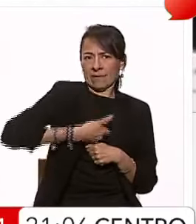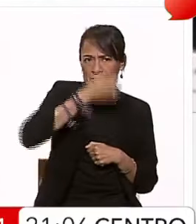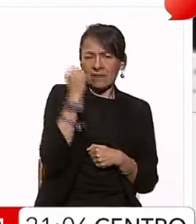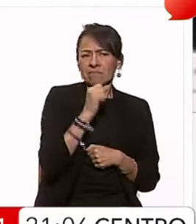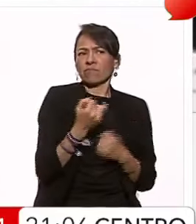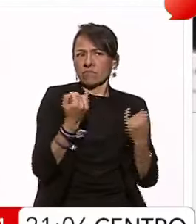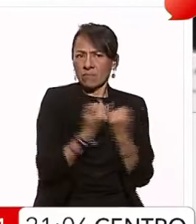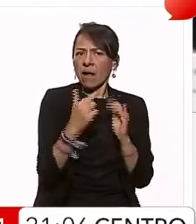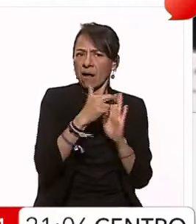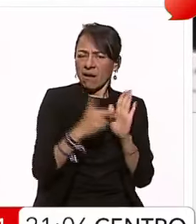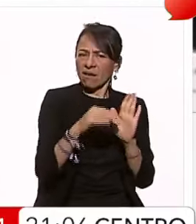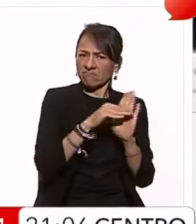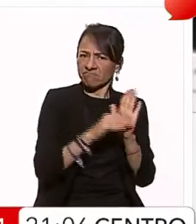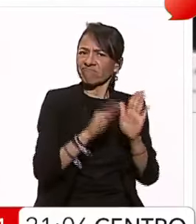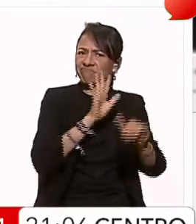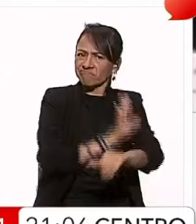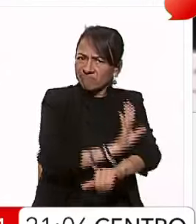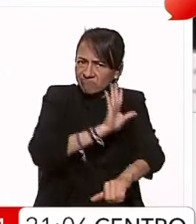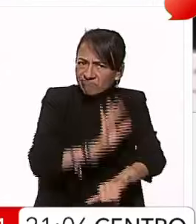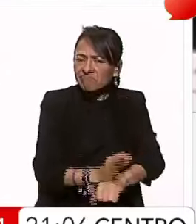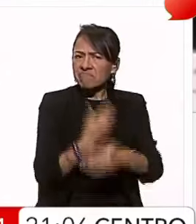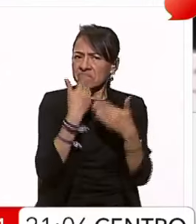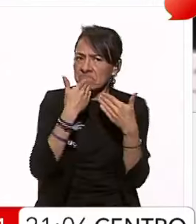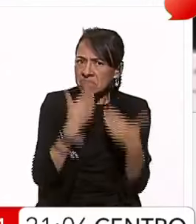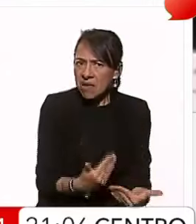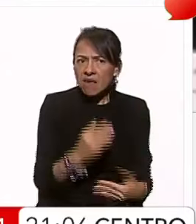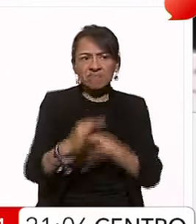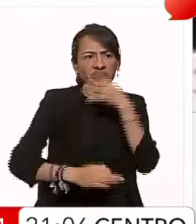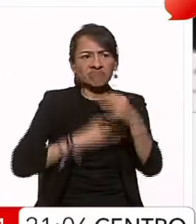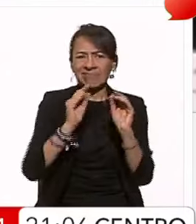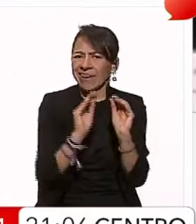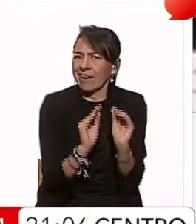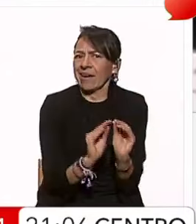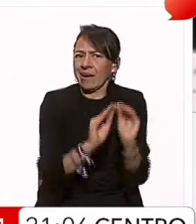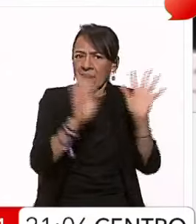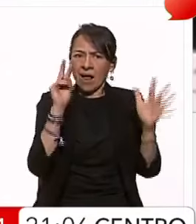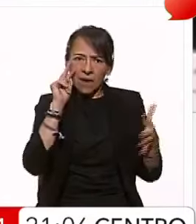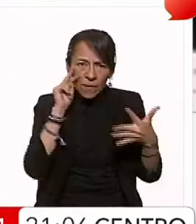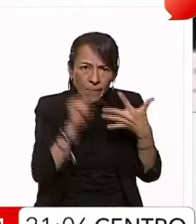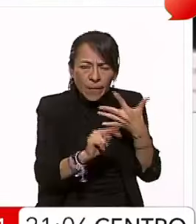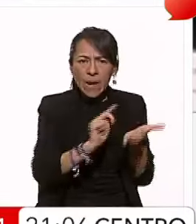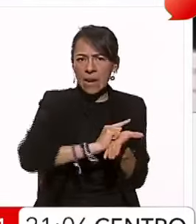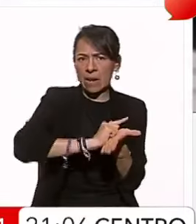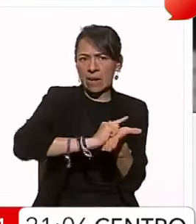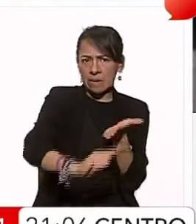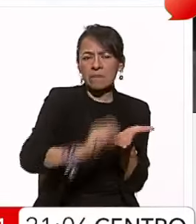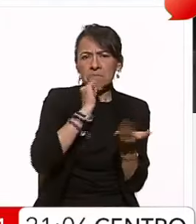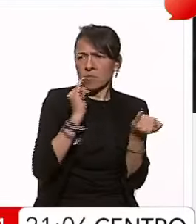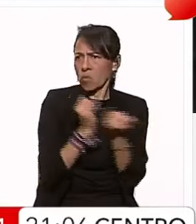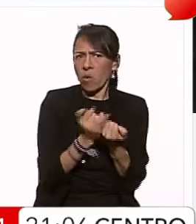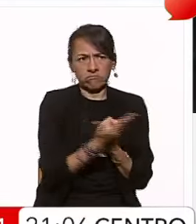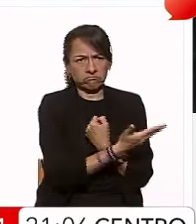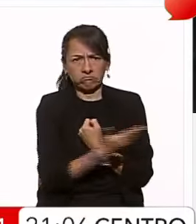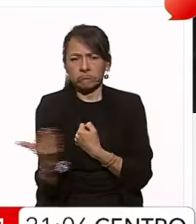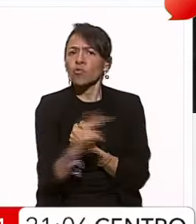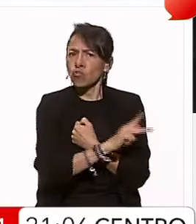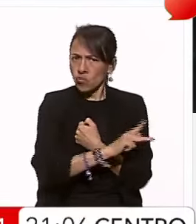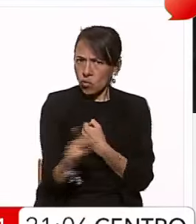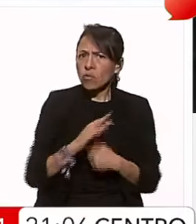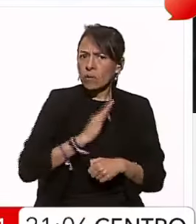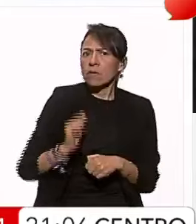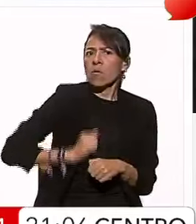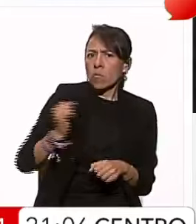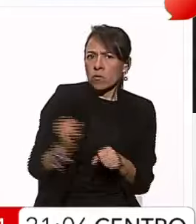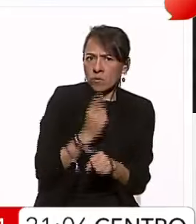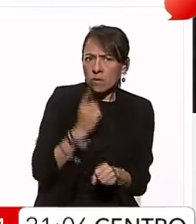y publicidad garantizar la oportunidad de toda persona sin discriminación Acceder